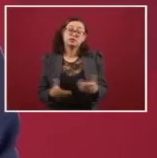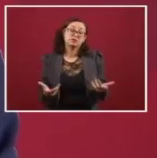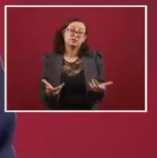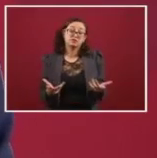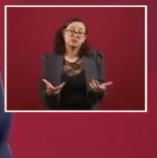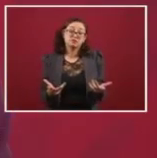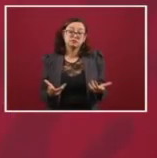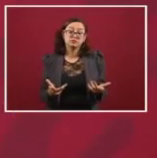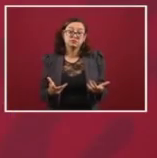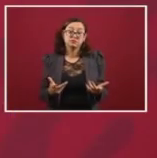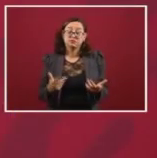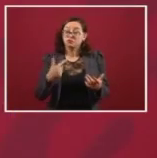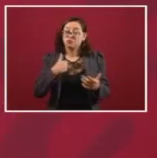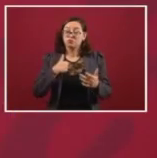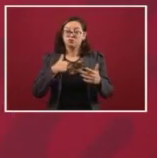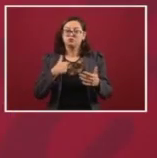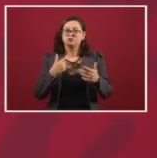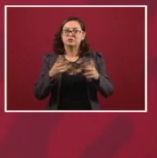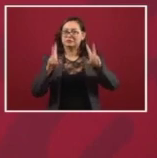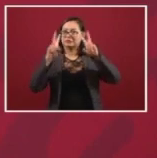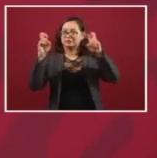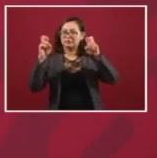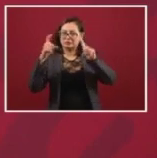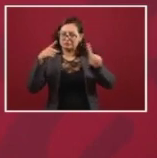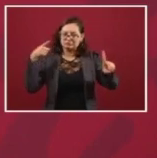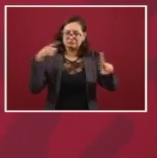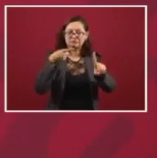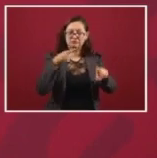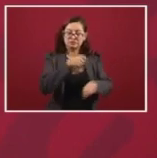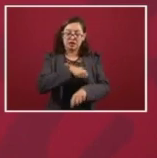otras enfermedades, el que